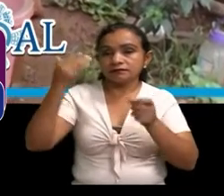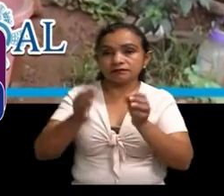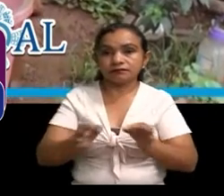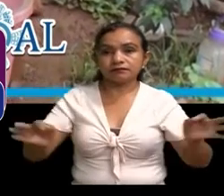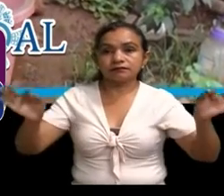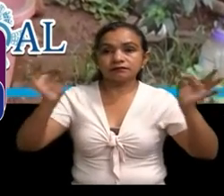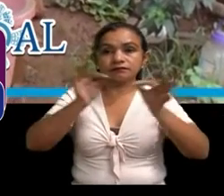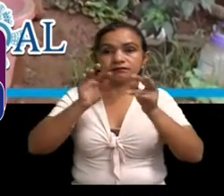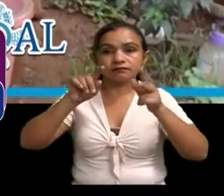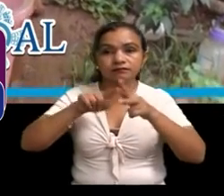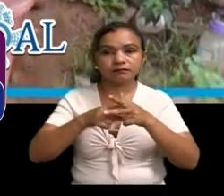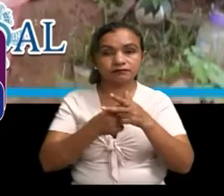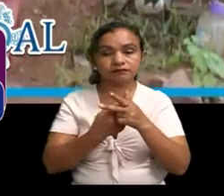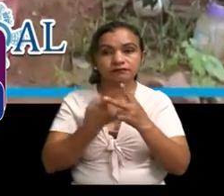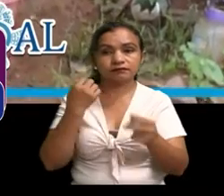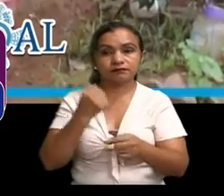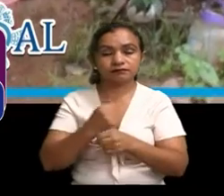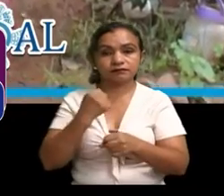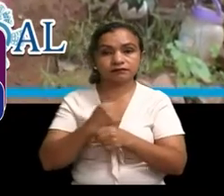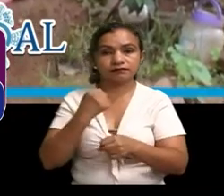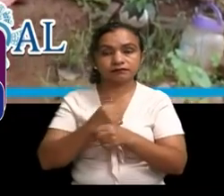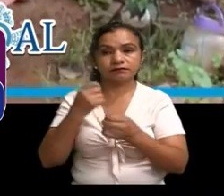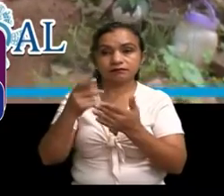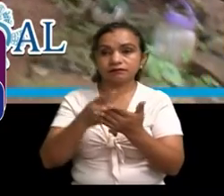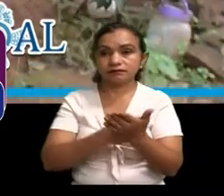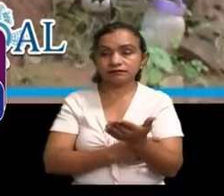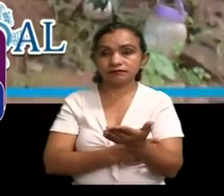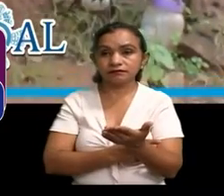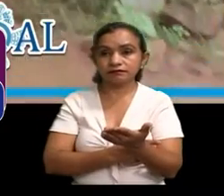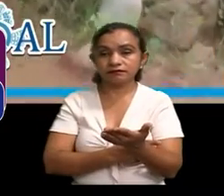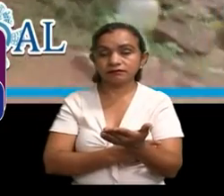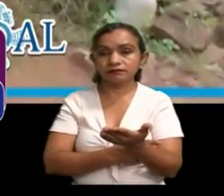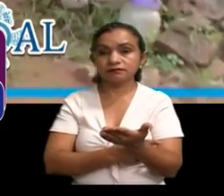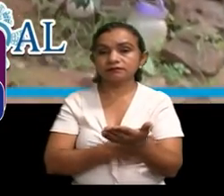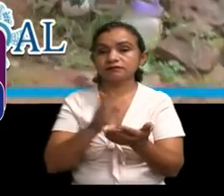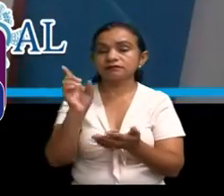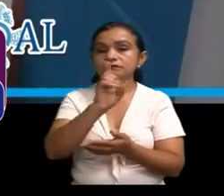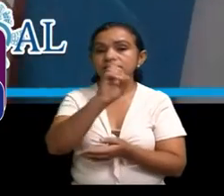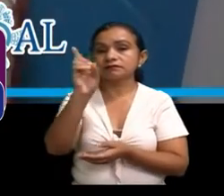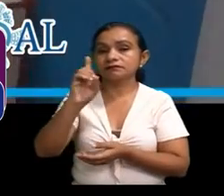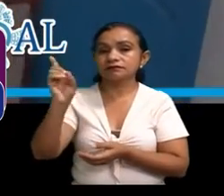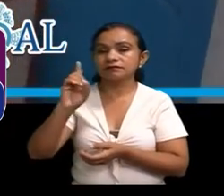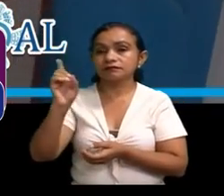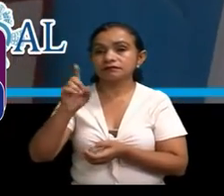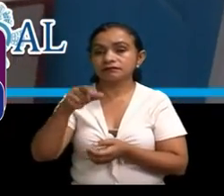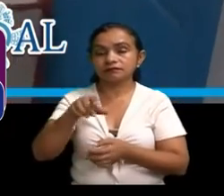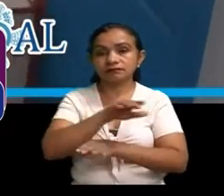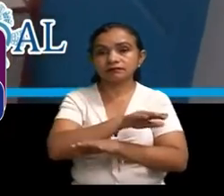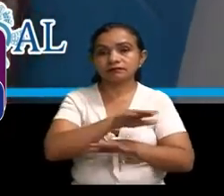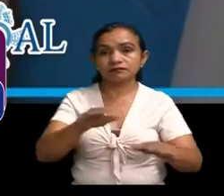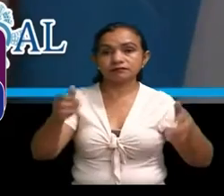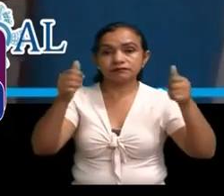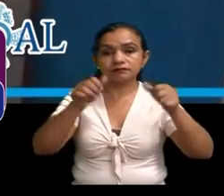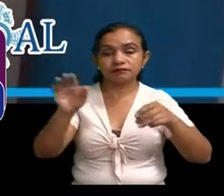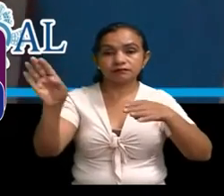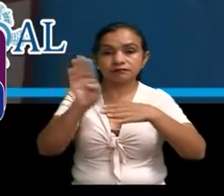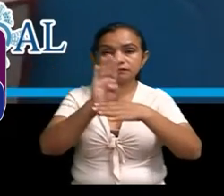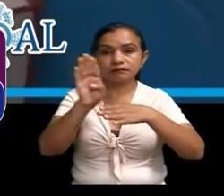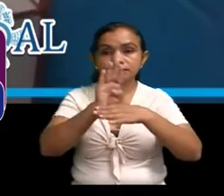comenzó con ejecutar estos proyectos, en gran parte de ellos estamos finalizando un convenio con el Banco